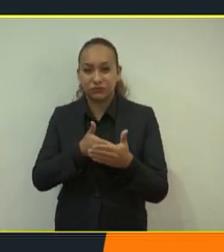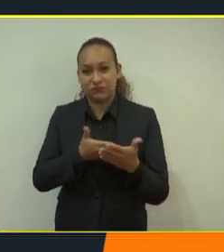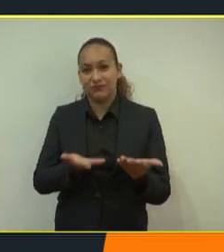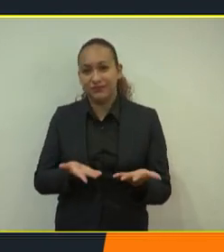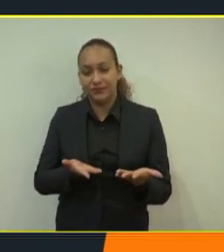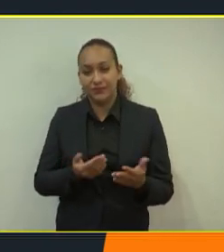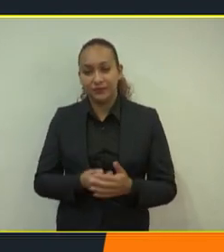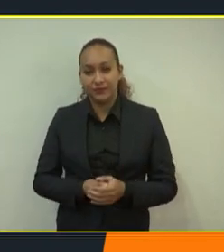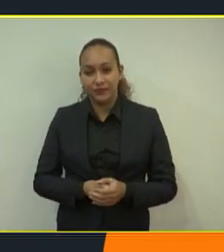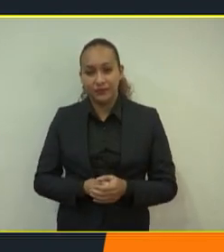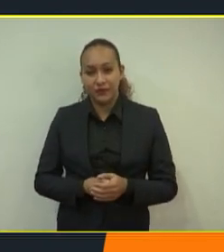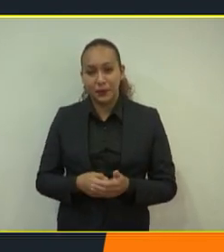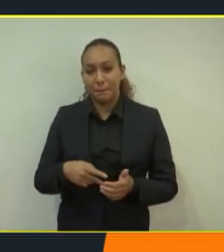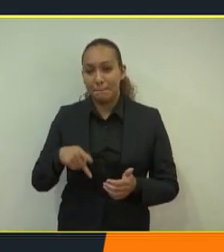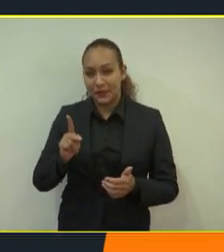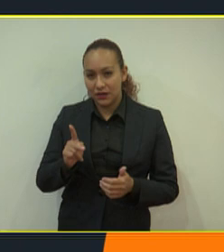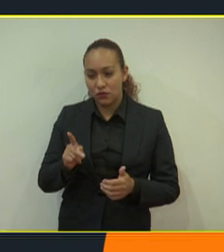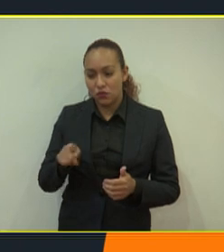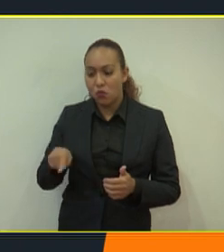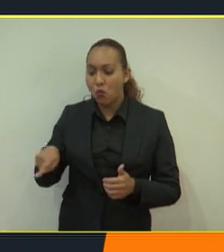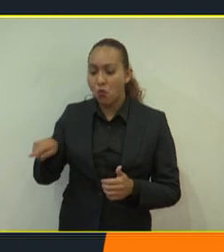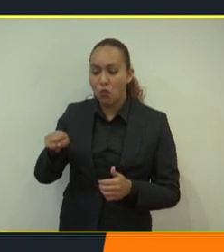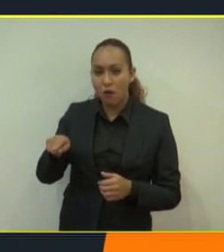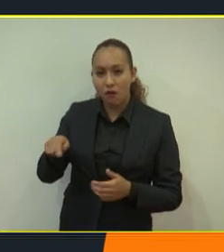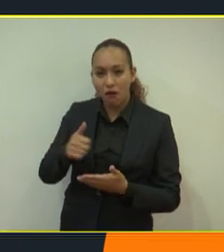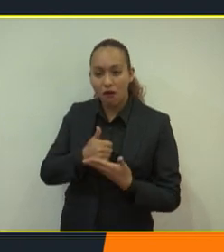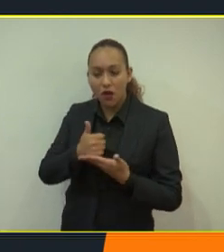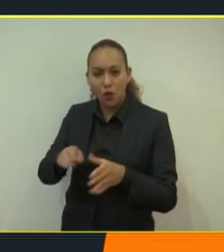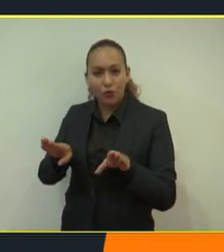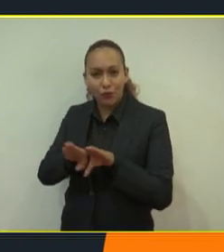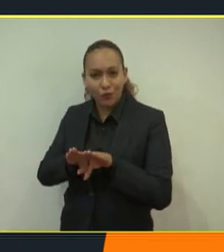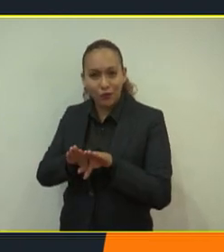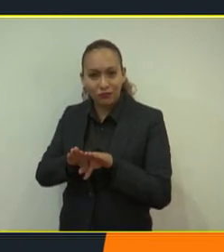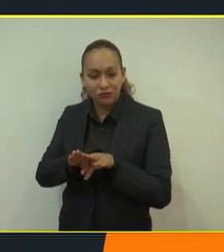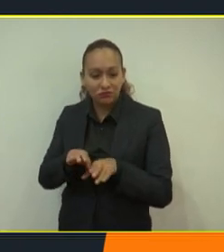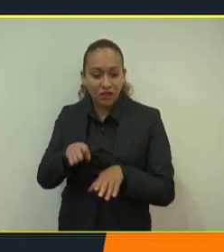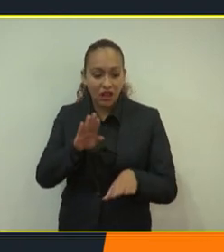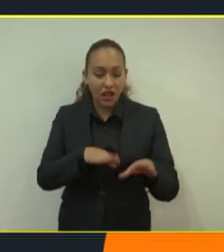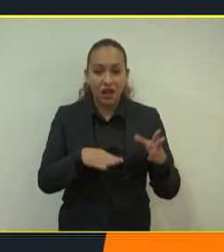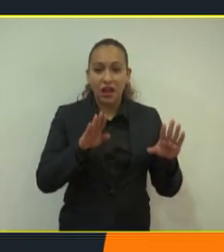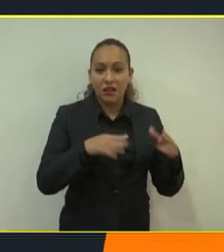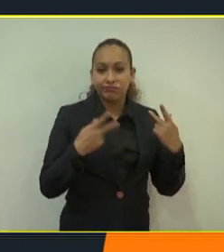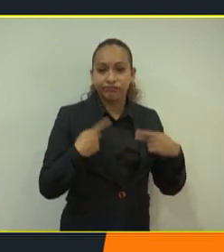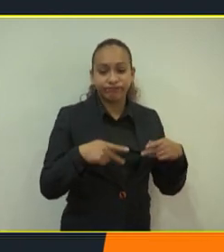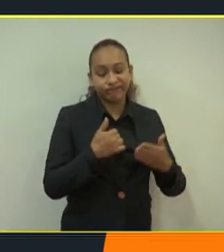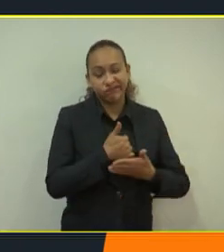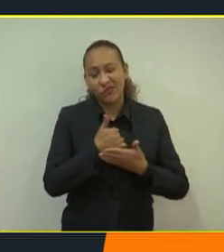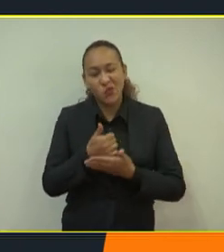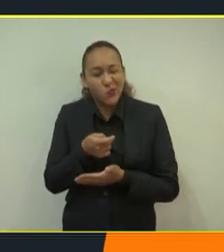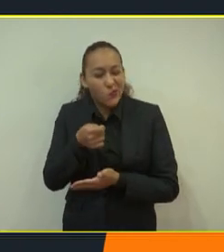sin embargo, pues las acciones que se toman al respecto pues son minúsculas.